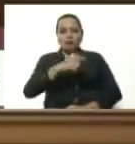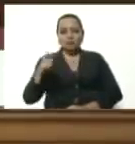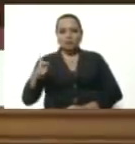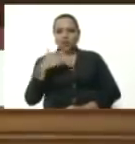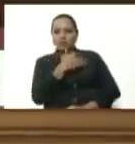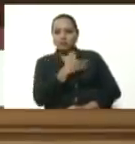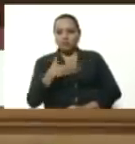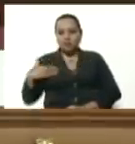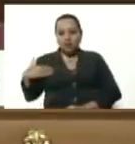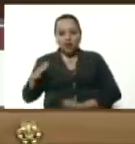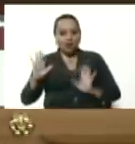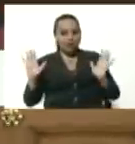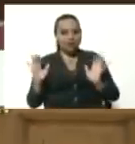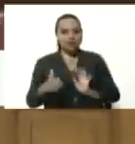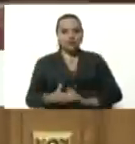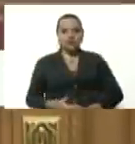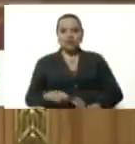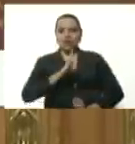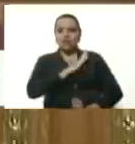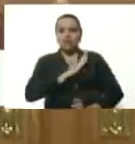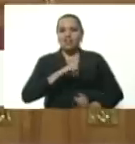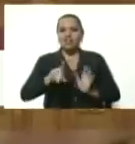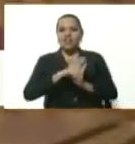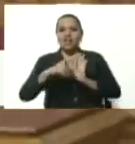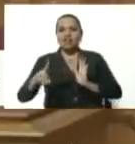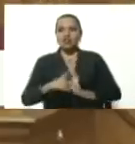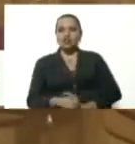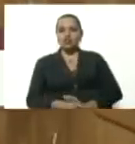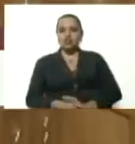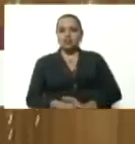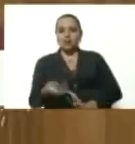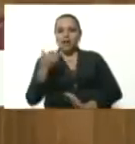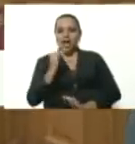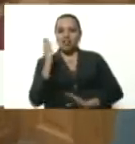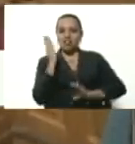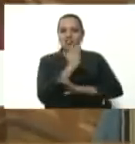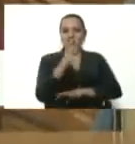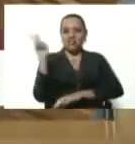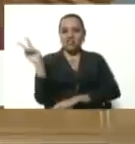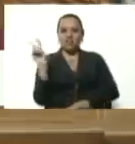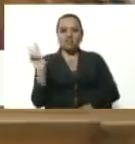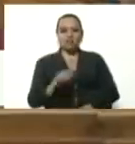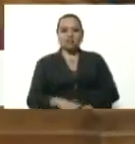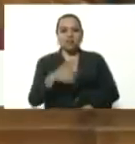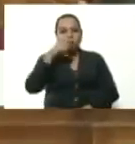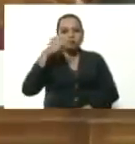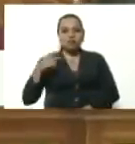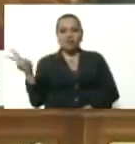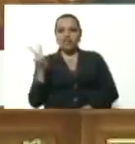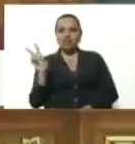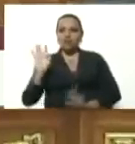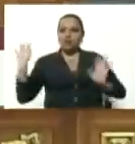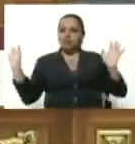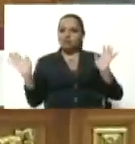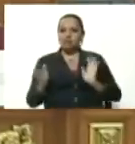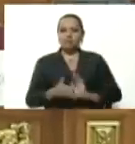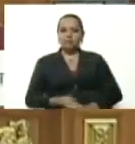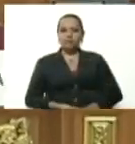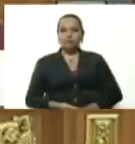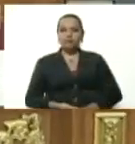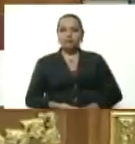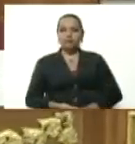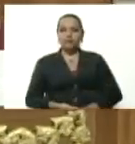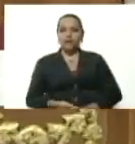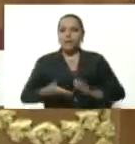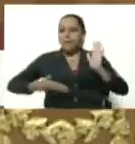creen que tienen derecho para imponerle sanciones a Venezuela, a los venezolanos, a las venezolanas. Váyanse bien